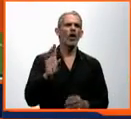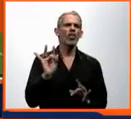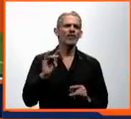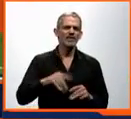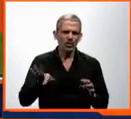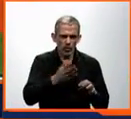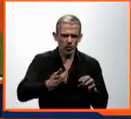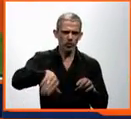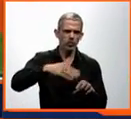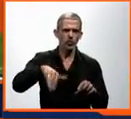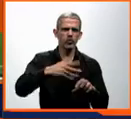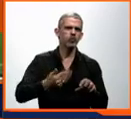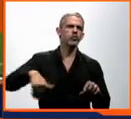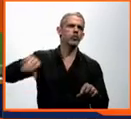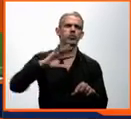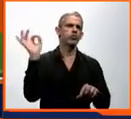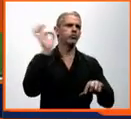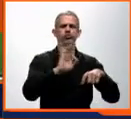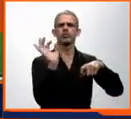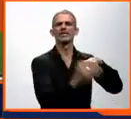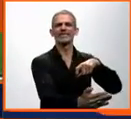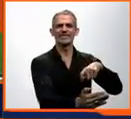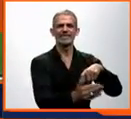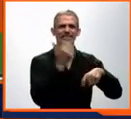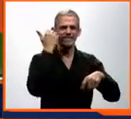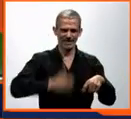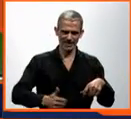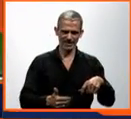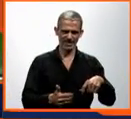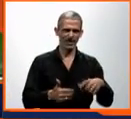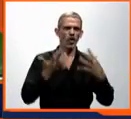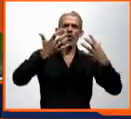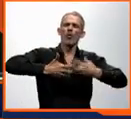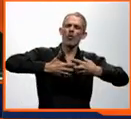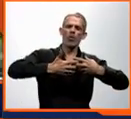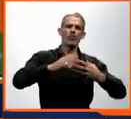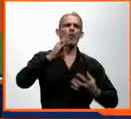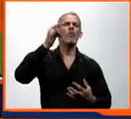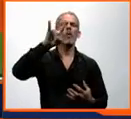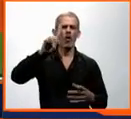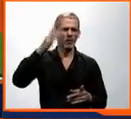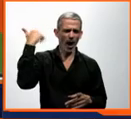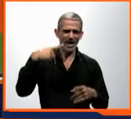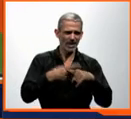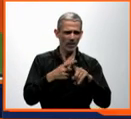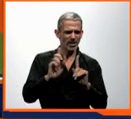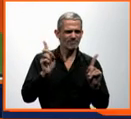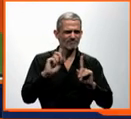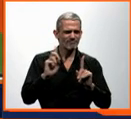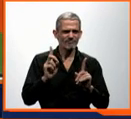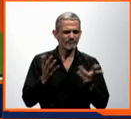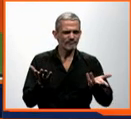la generación de fútbol. No funcionó como lo había hecho algunos otros partidos, si